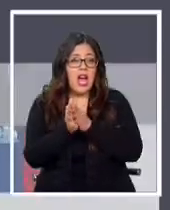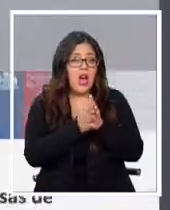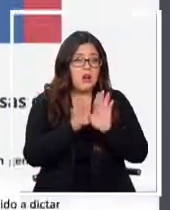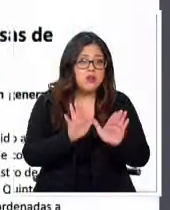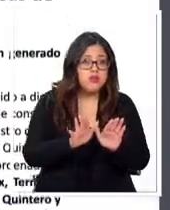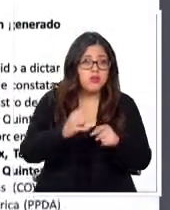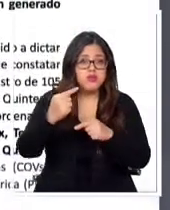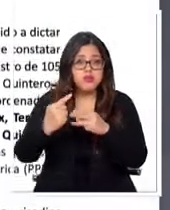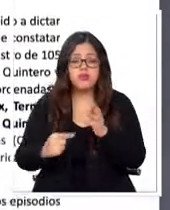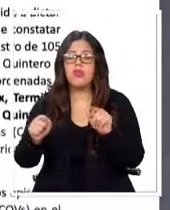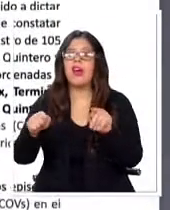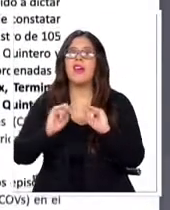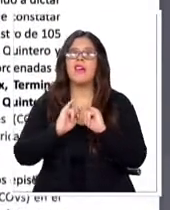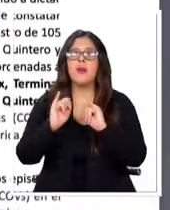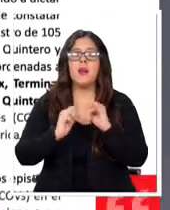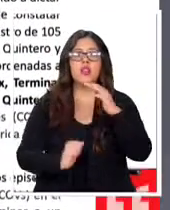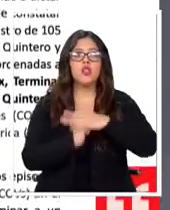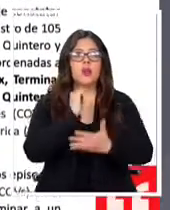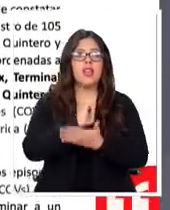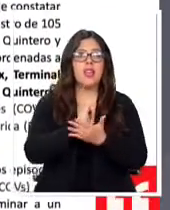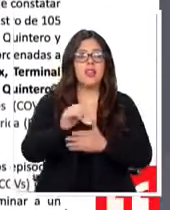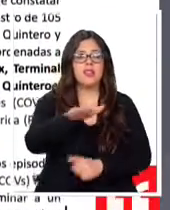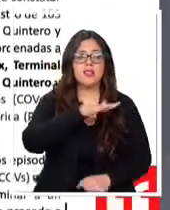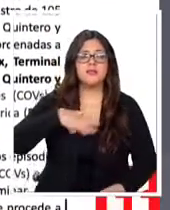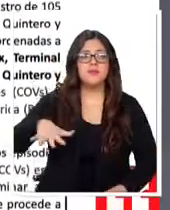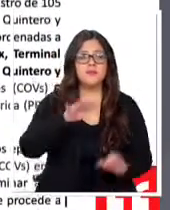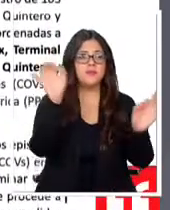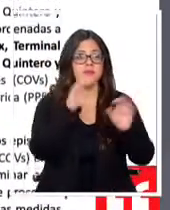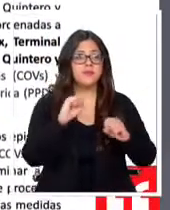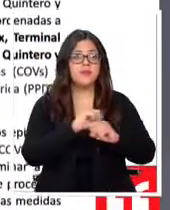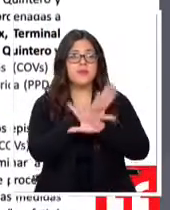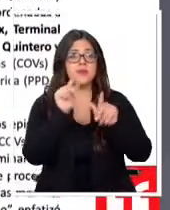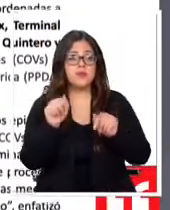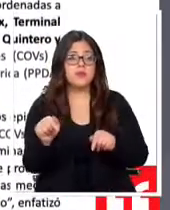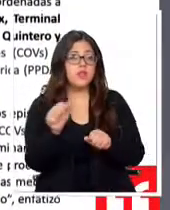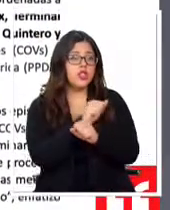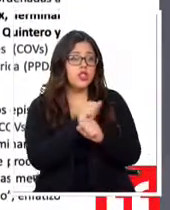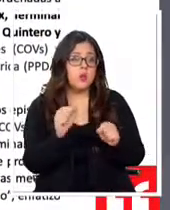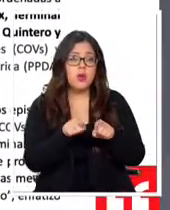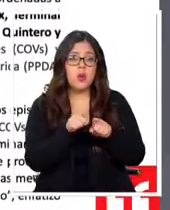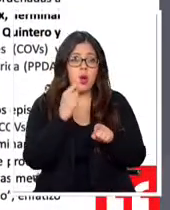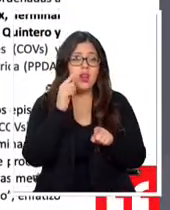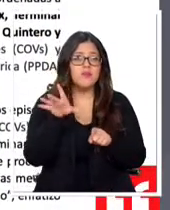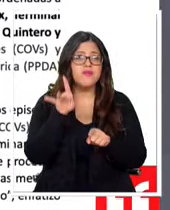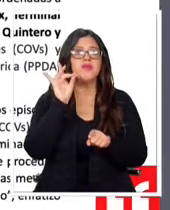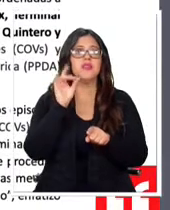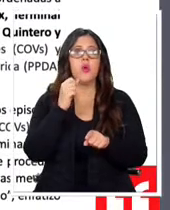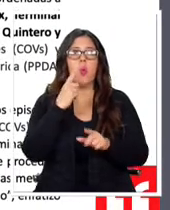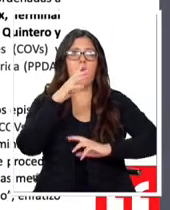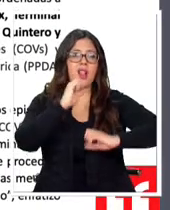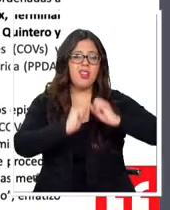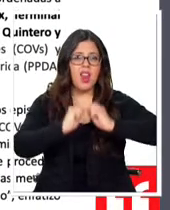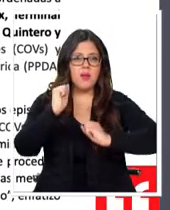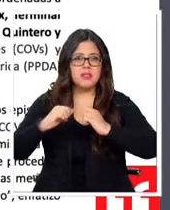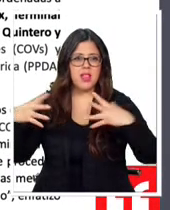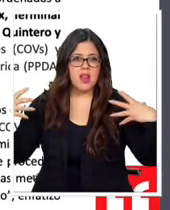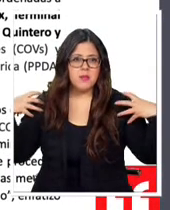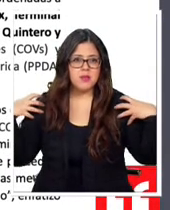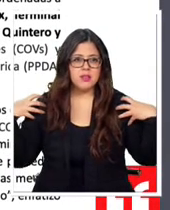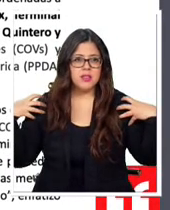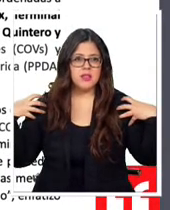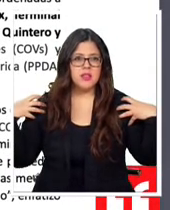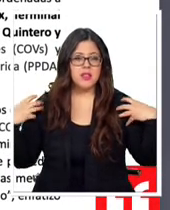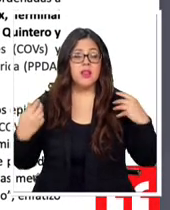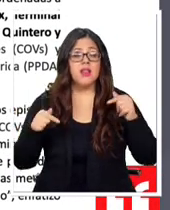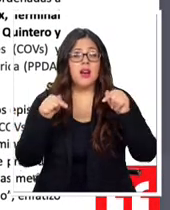solventes. En un comunicado, la Superintendencia de Medio Ambiente aclaró que como no era posible determinar cuál de las empresas fue la